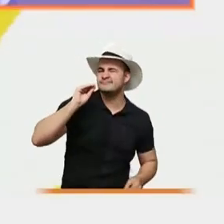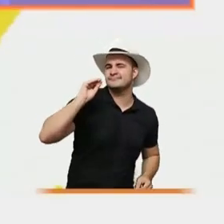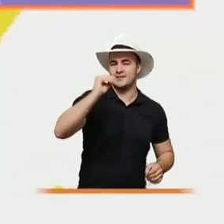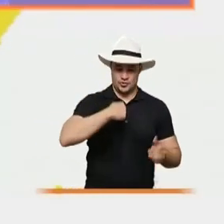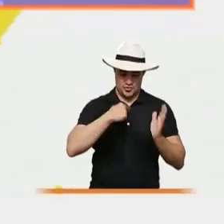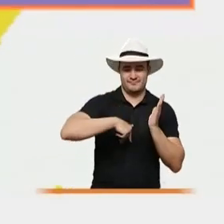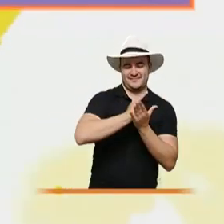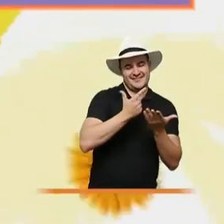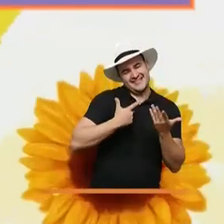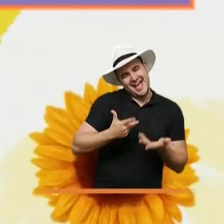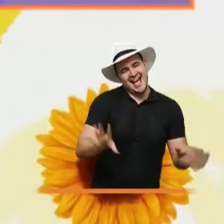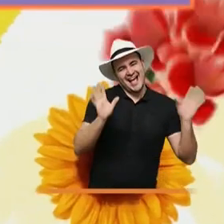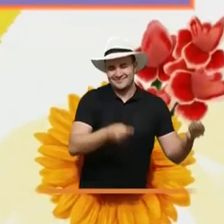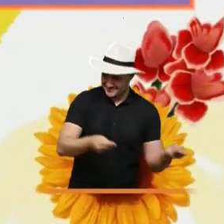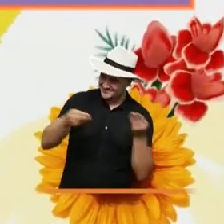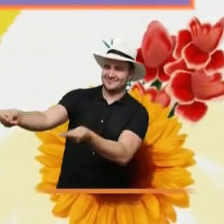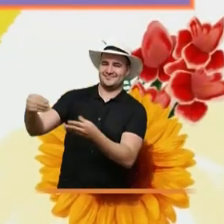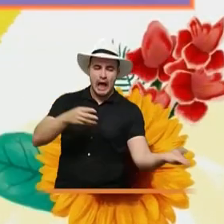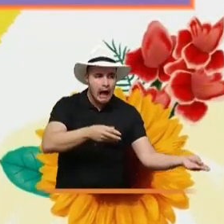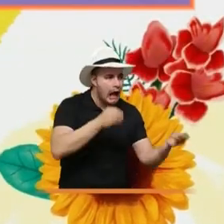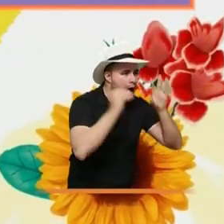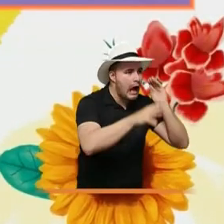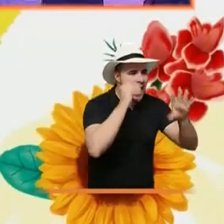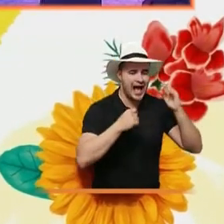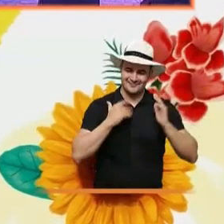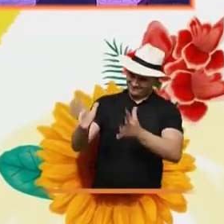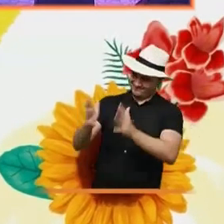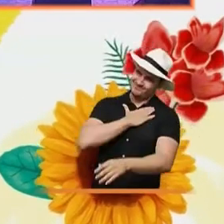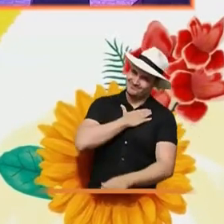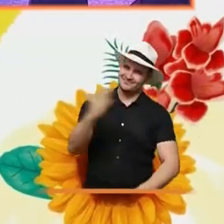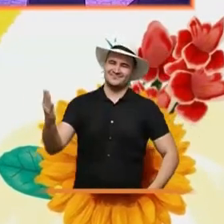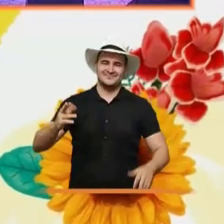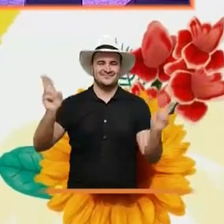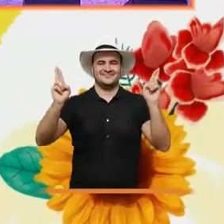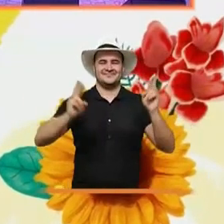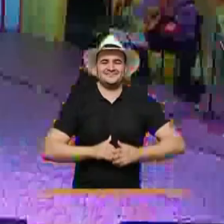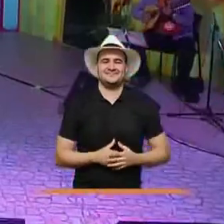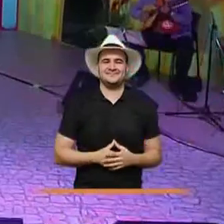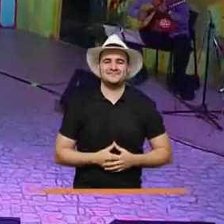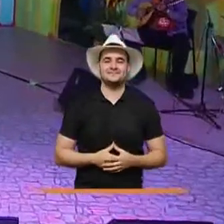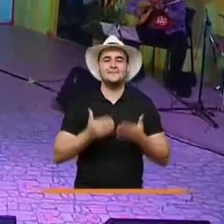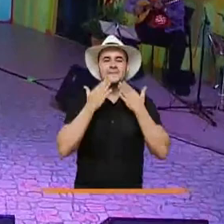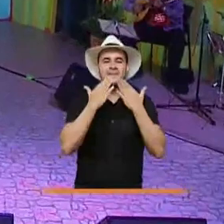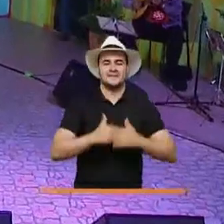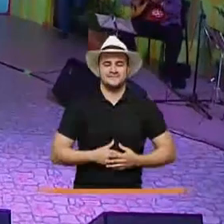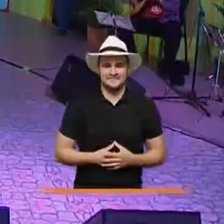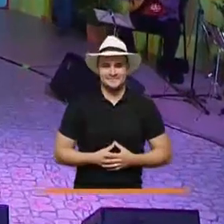yo escribí y aprenda como de ganar gracias